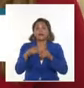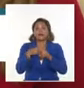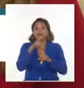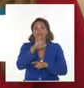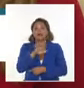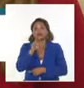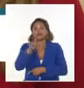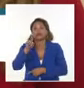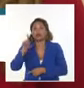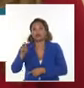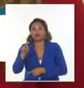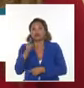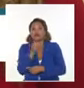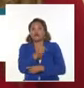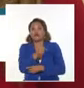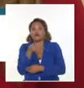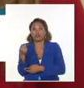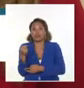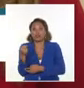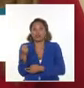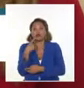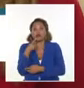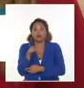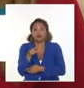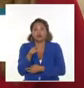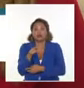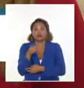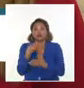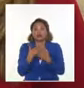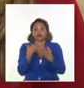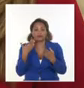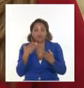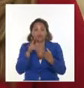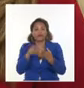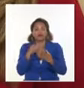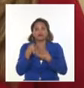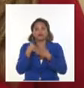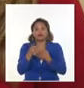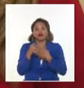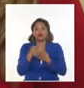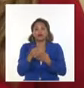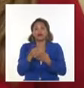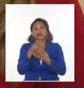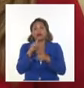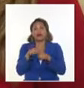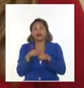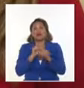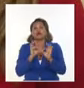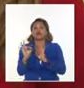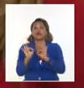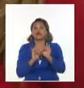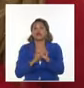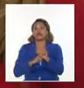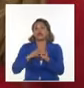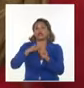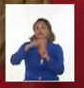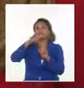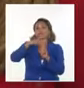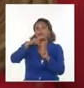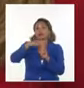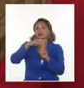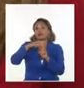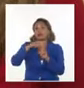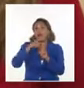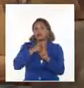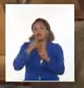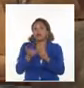521 refrigeradores que son precalificados de la Organización Mundial de la Salud y que permite conservar la temperatura, inclusive cuando hay